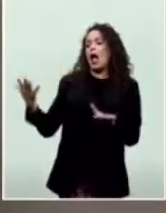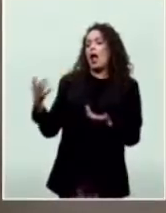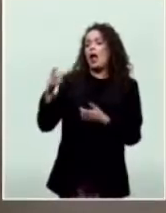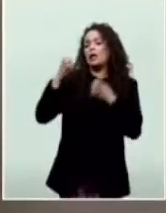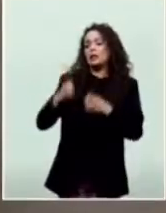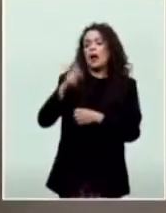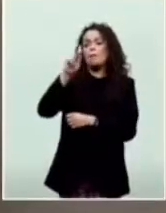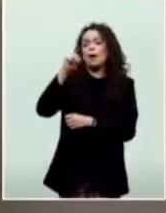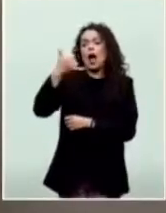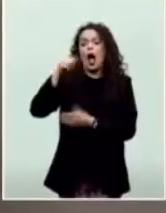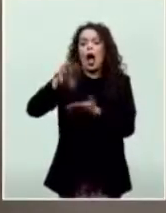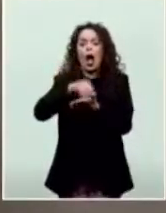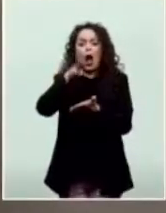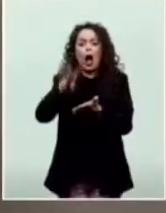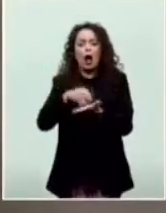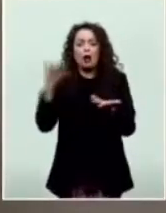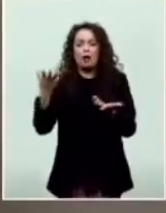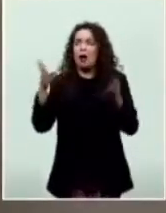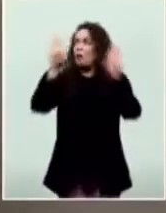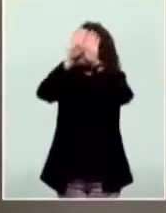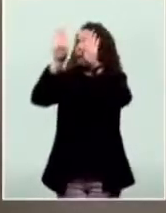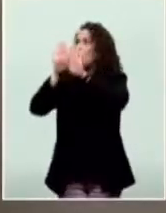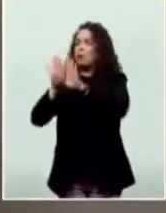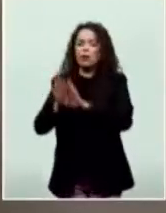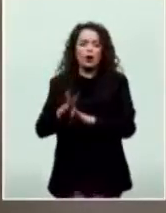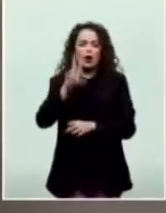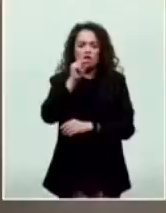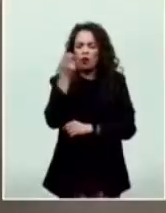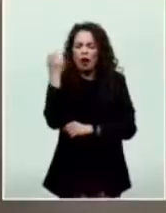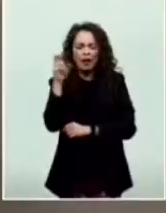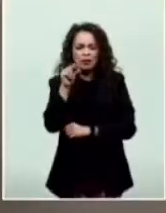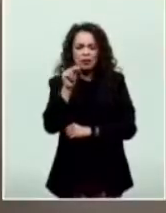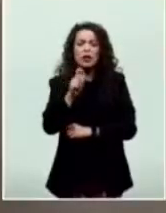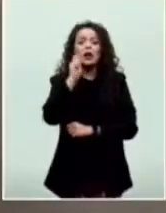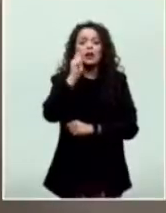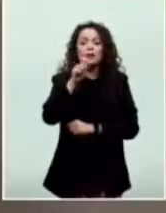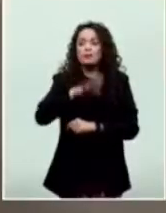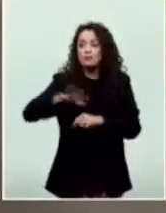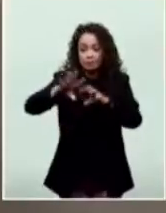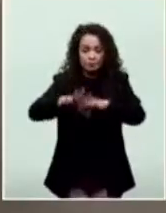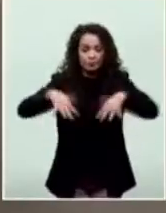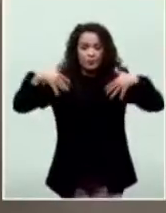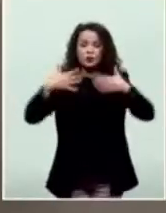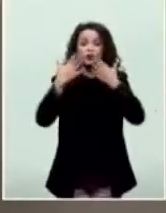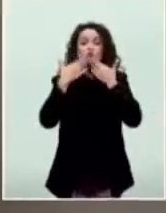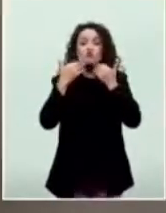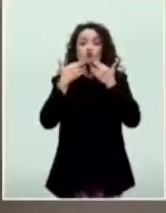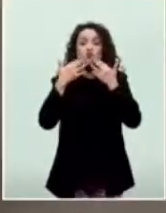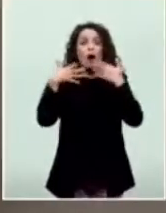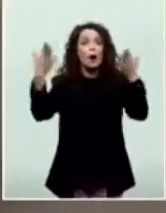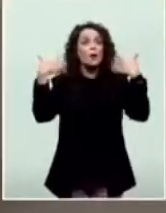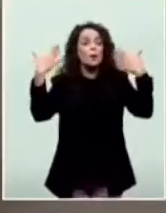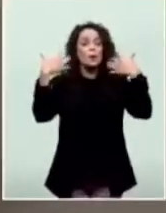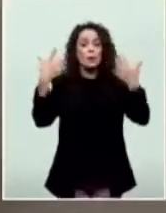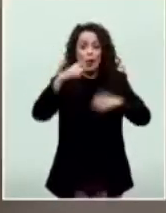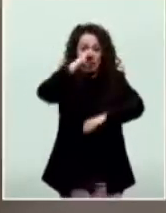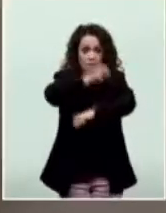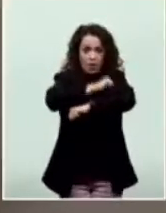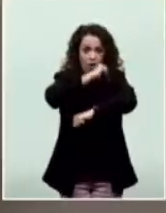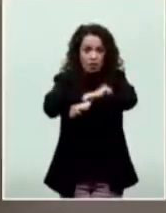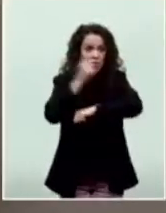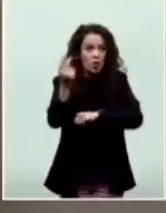tema no era ese, es que el pleno no tiene ventilación. Las ventanas, ustedes saben, los que tienen,